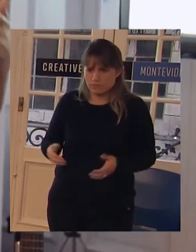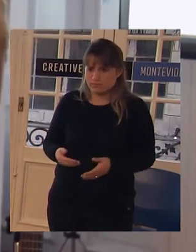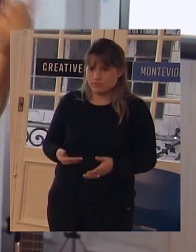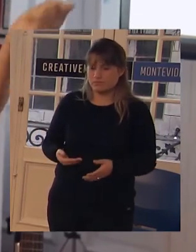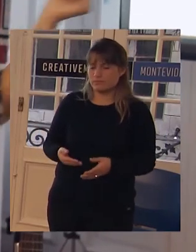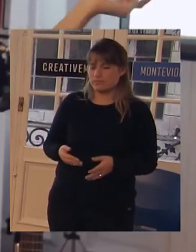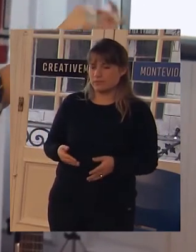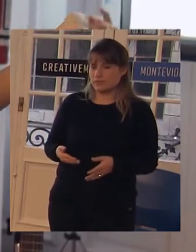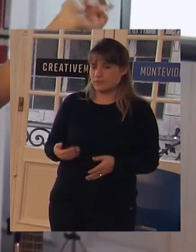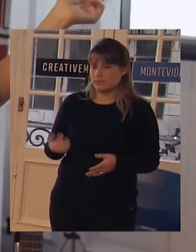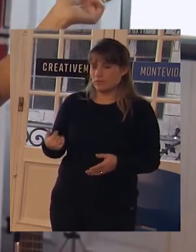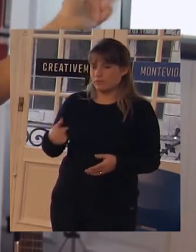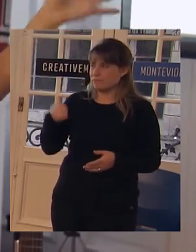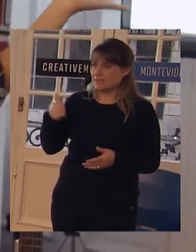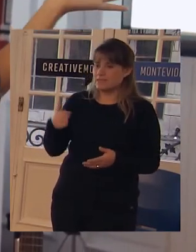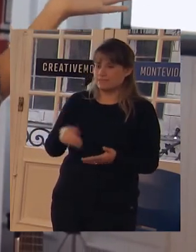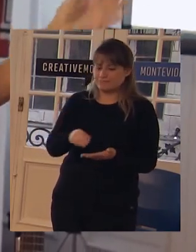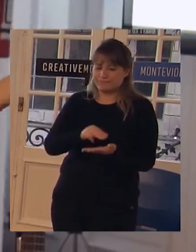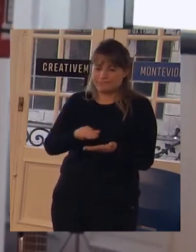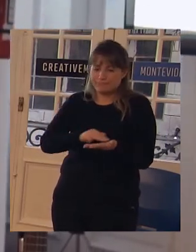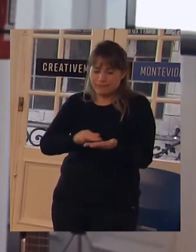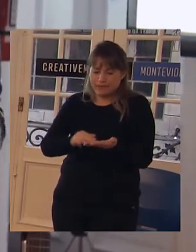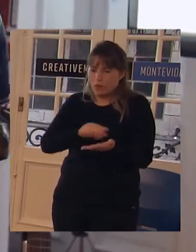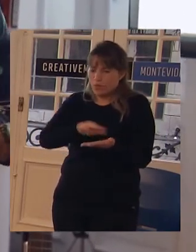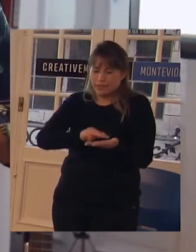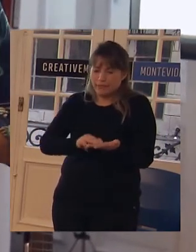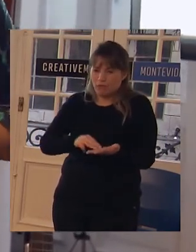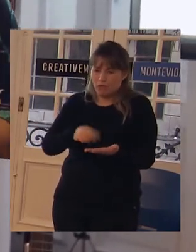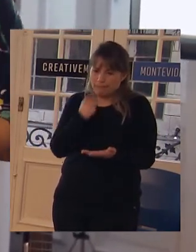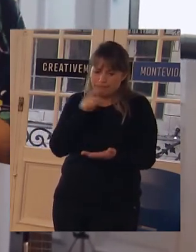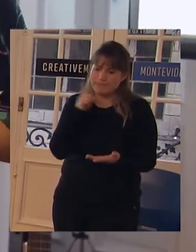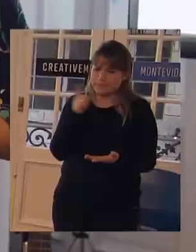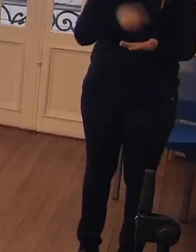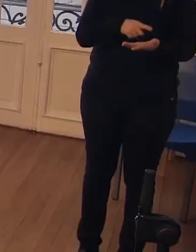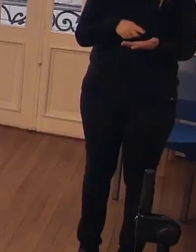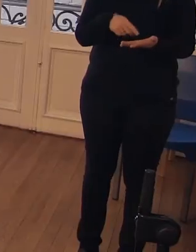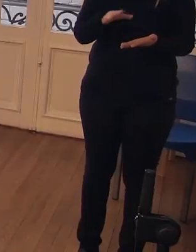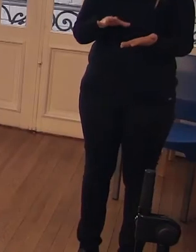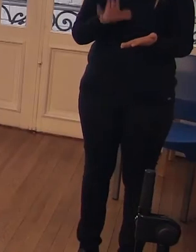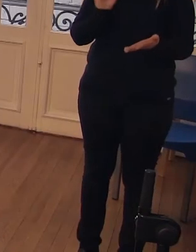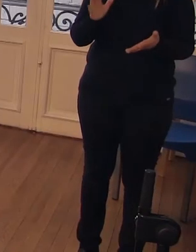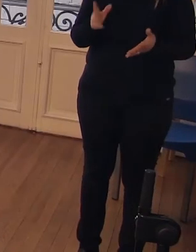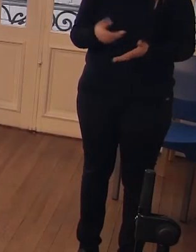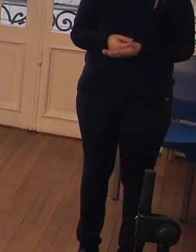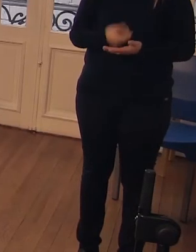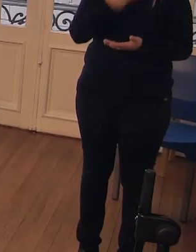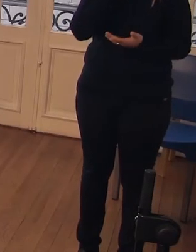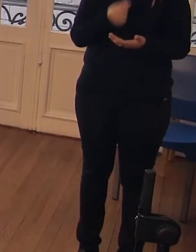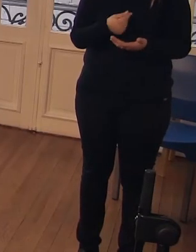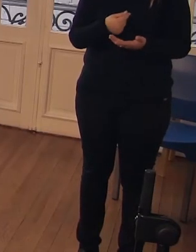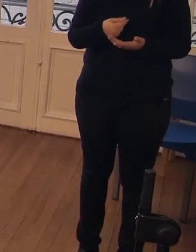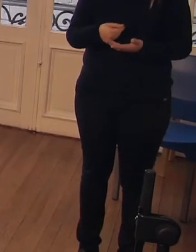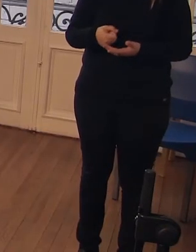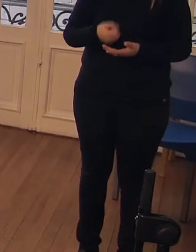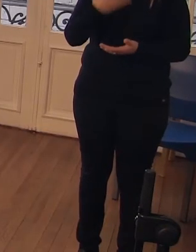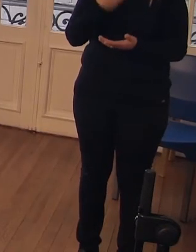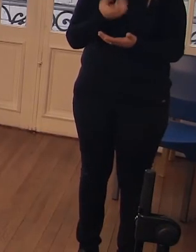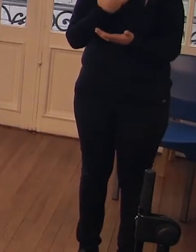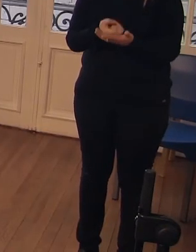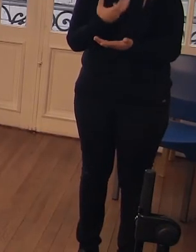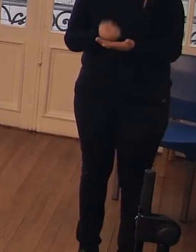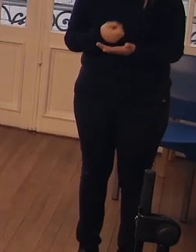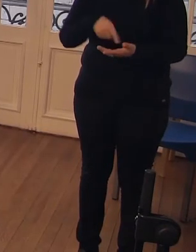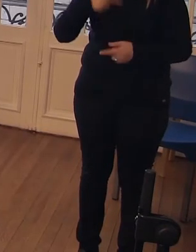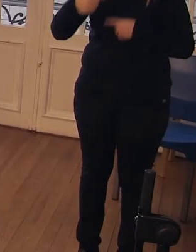Y tienen que ser bocetos así, de sucios, porque tiene que ser rápido. Porque hay algo que es muy importante en tecnología, es el manejo